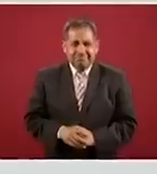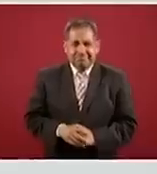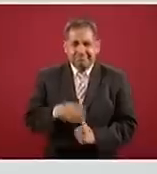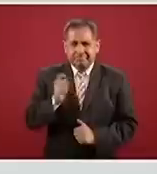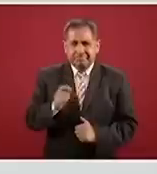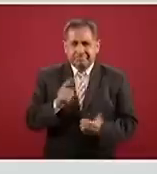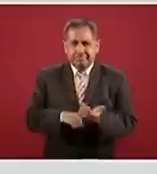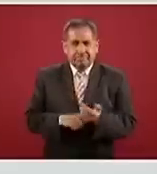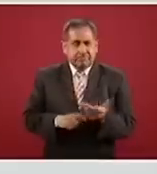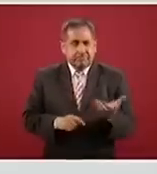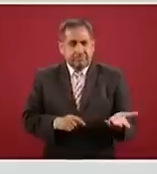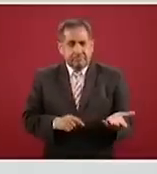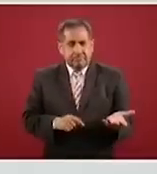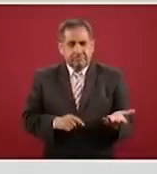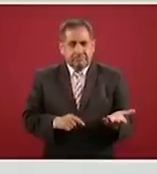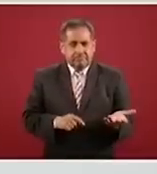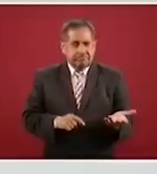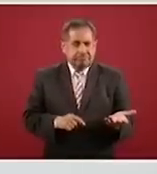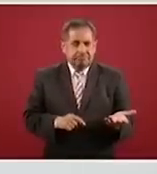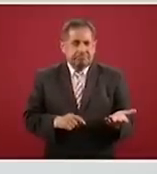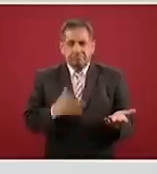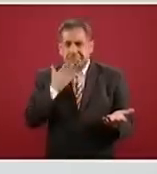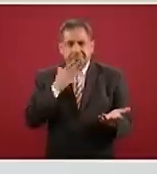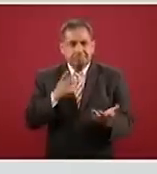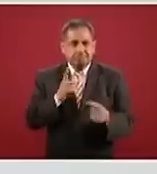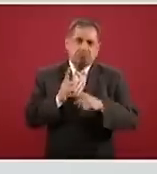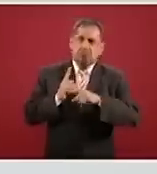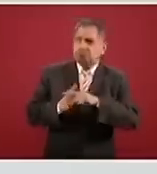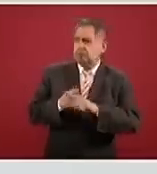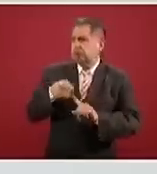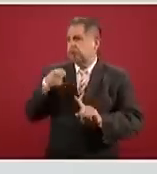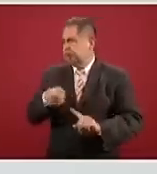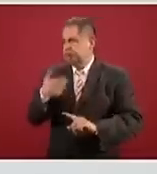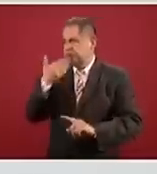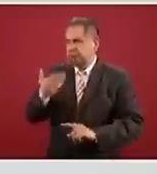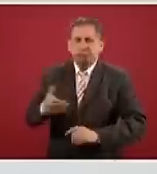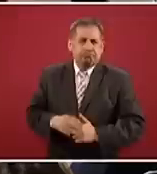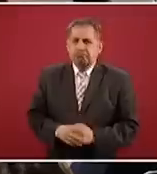pues ya no es lo óptimo